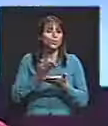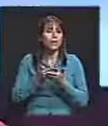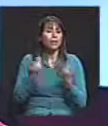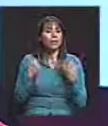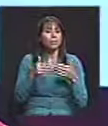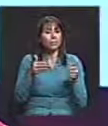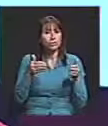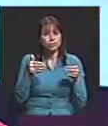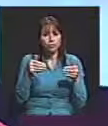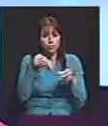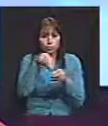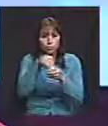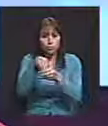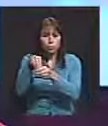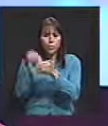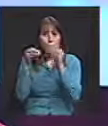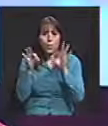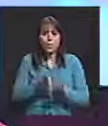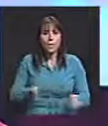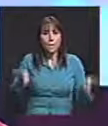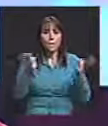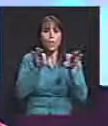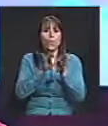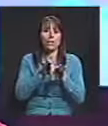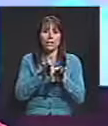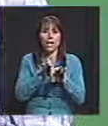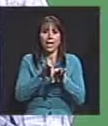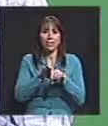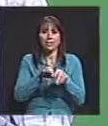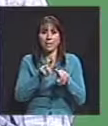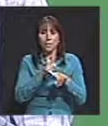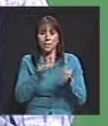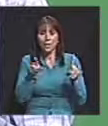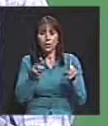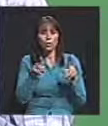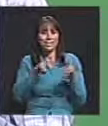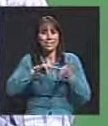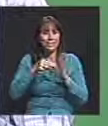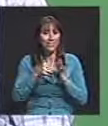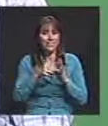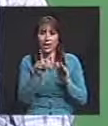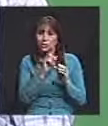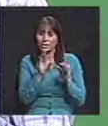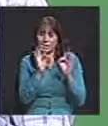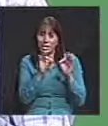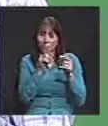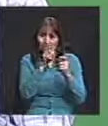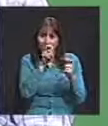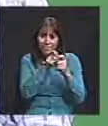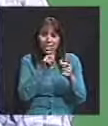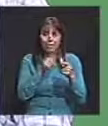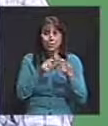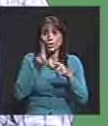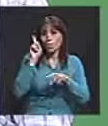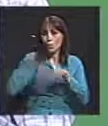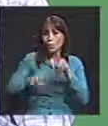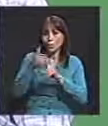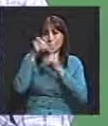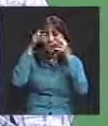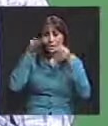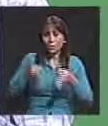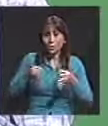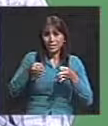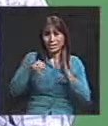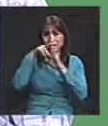importante. Por lo tanto, no eran datos que pudieran ser muy útiles para la toma de decisiones de política pública. Con los datos